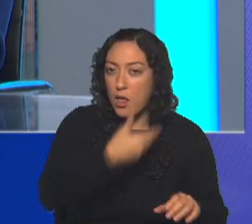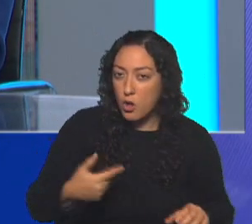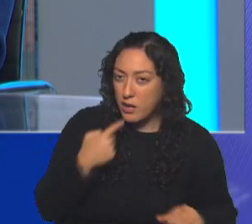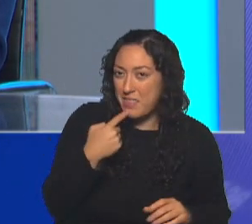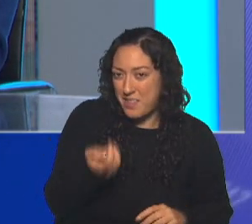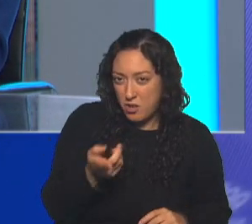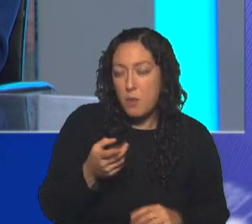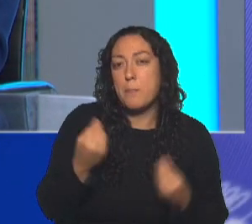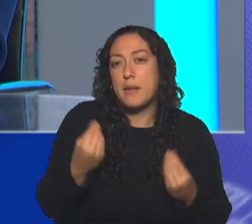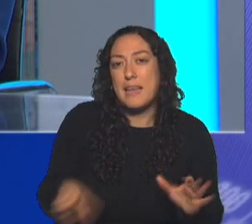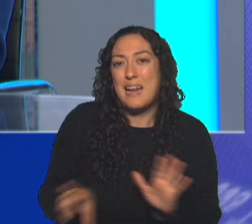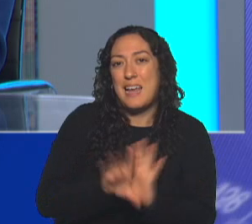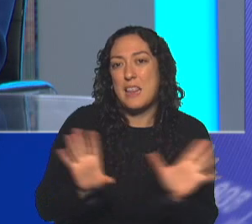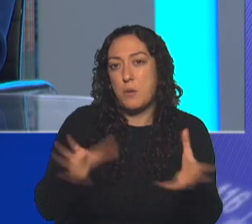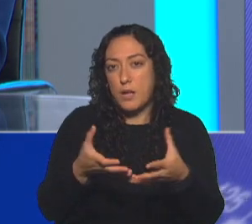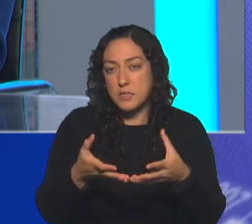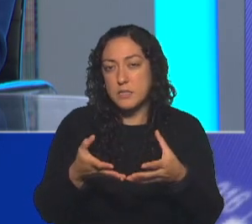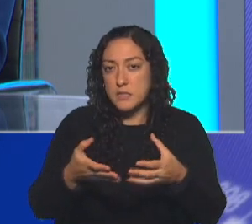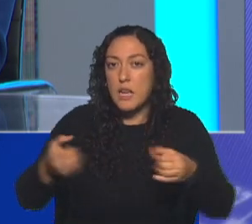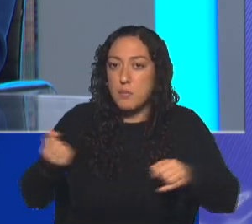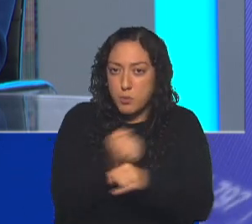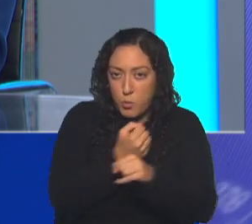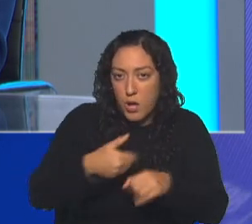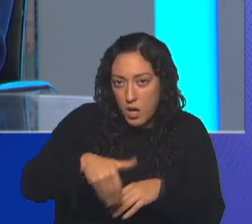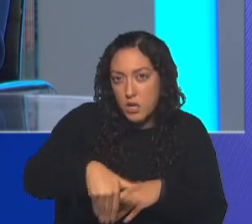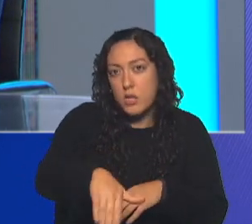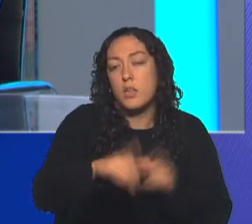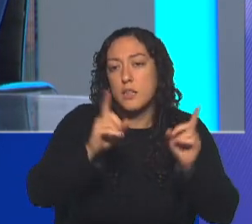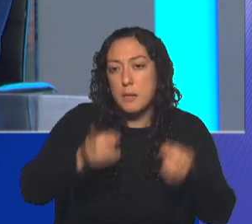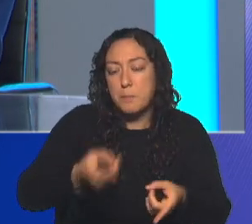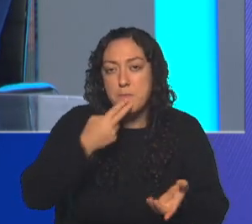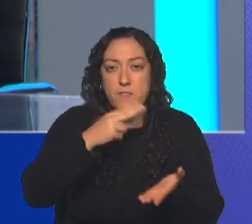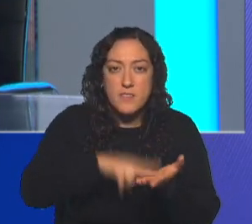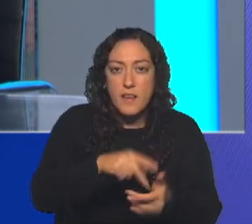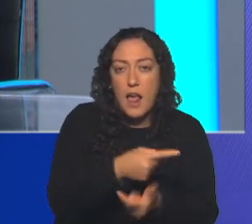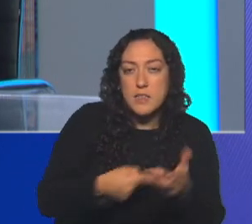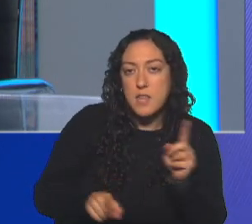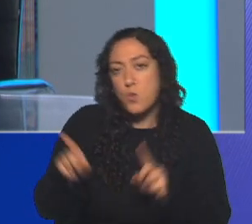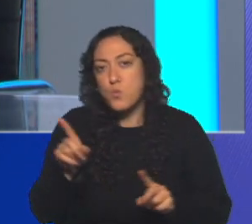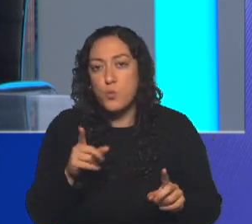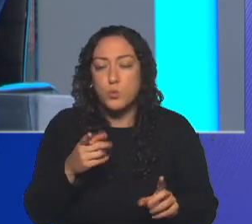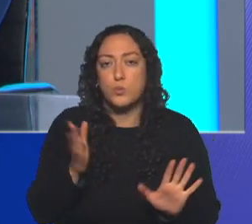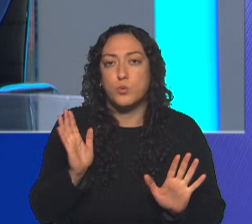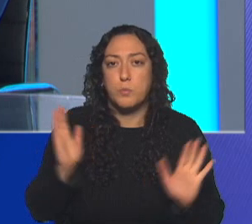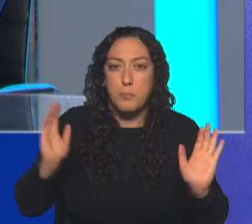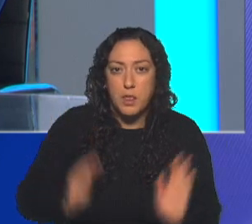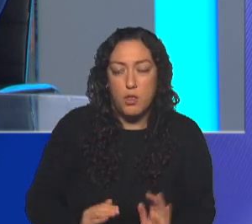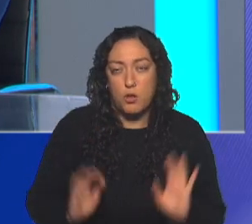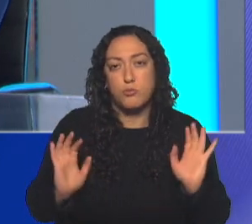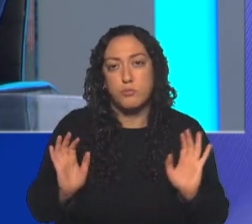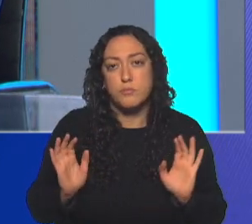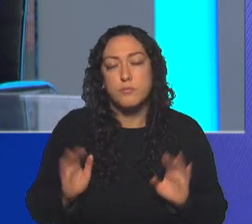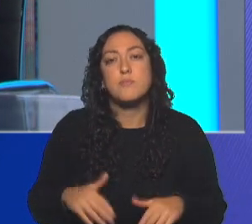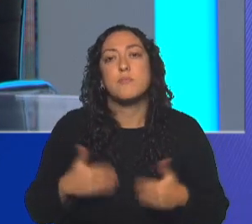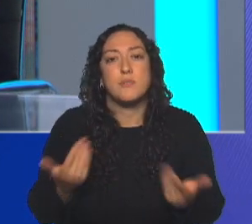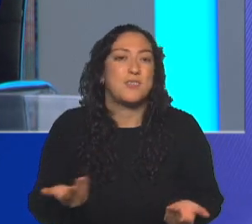la sanción de la ley bases y hablar de algunos alivios fiscales. Entonces yo creo que también el gobierno algún alivio